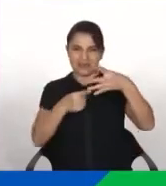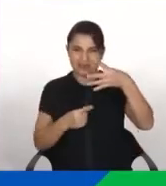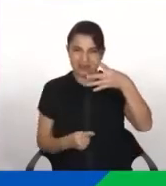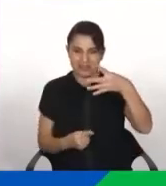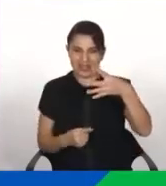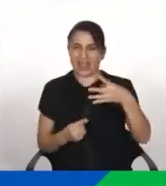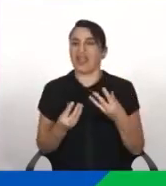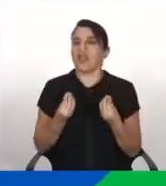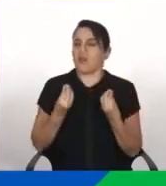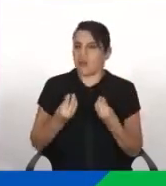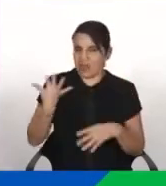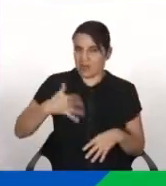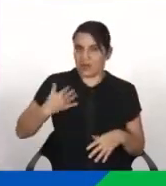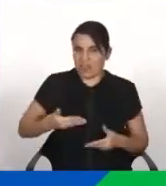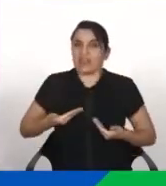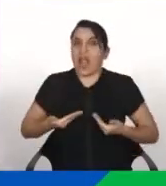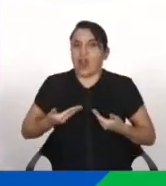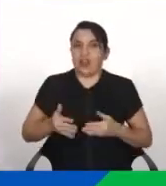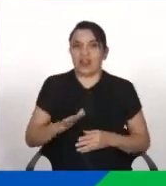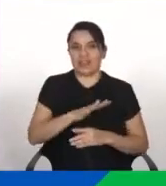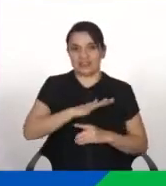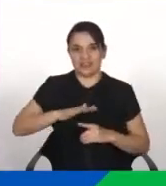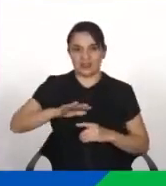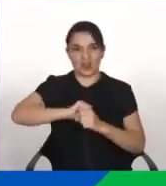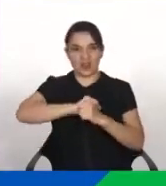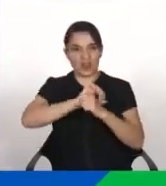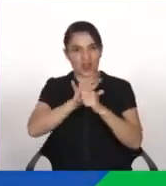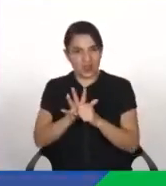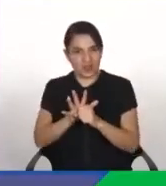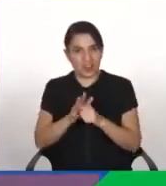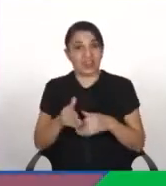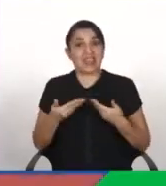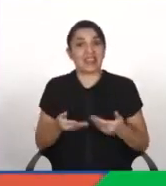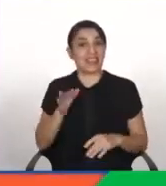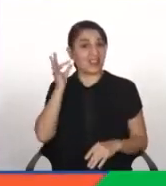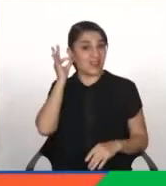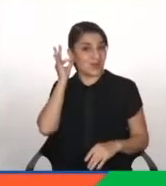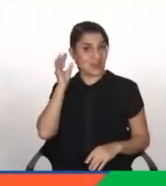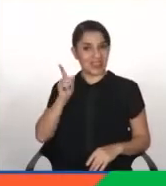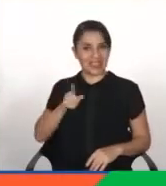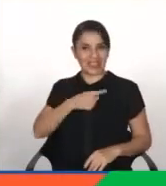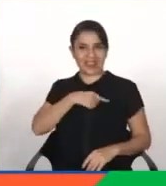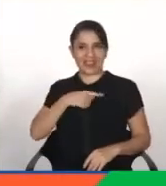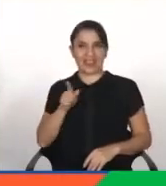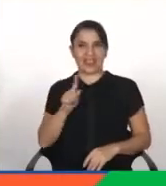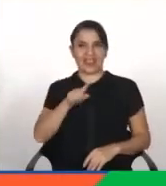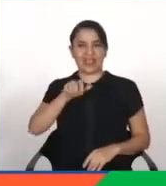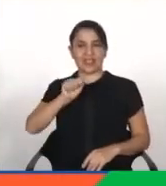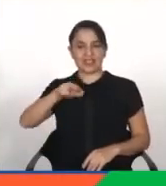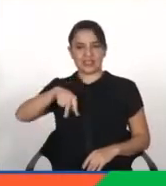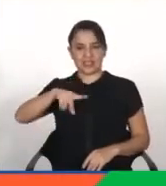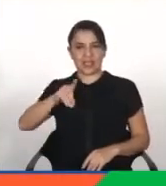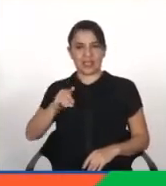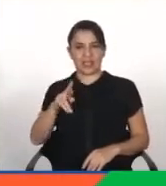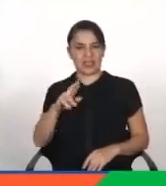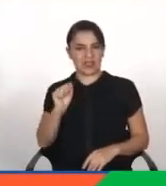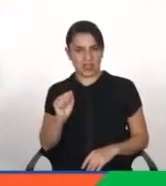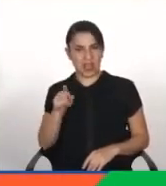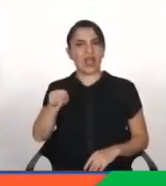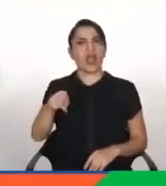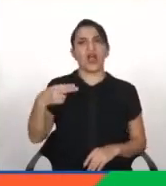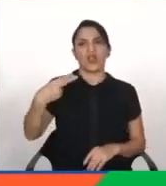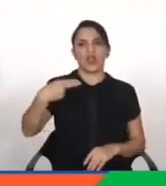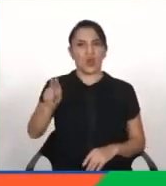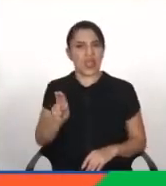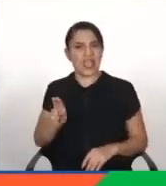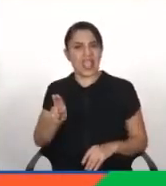estamos viviendo en este momento, por ejemplo, con el COVID. Entonces, Sandra es la creadora y dueña del canal La Hiperactina, el canal más grande